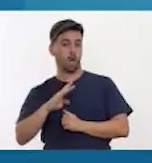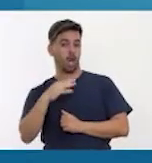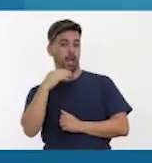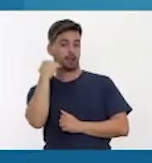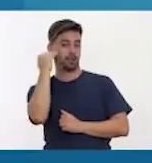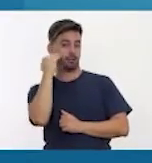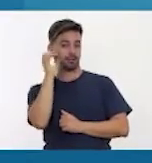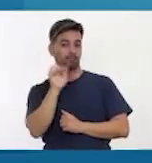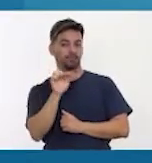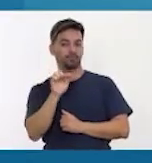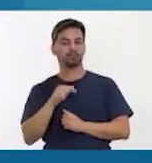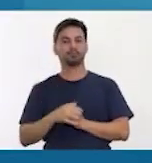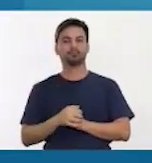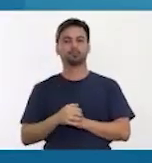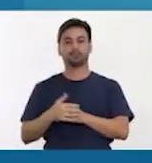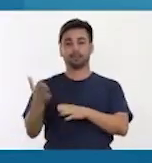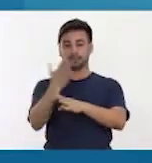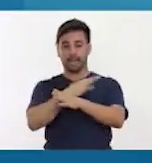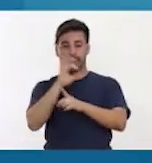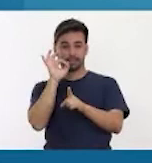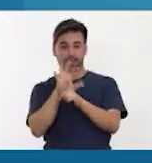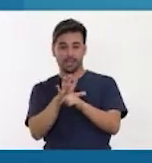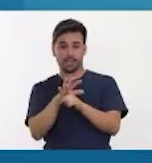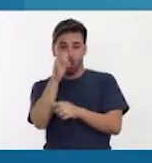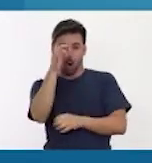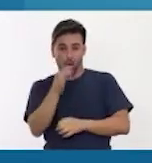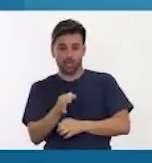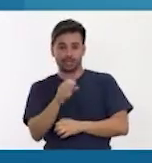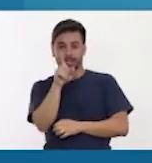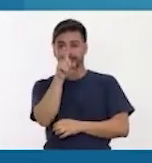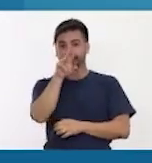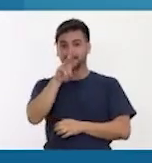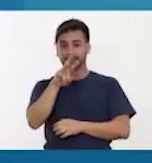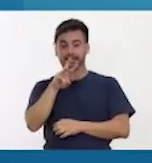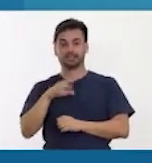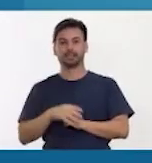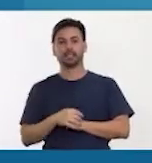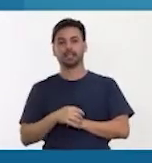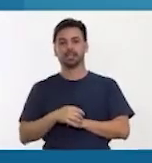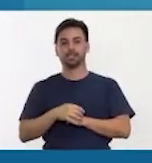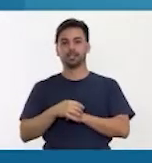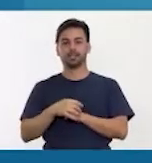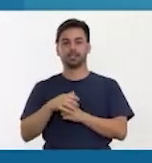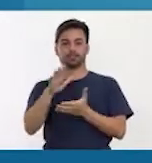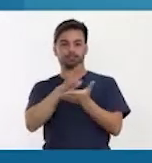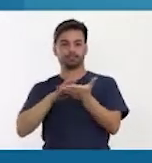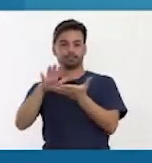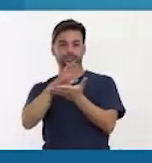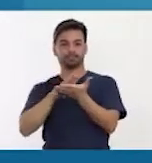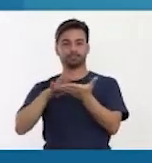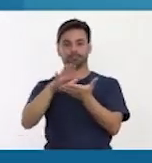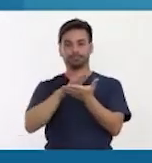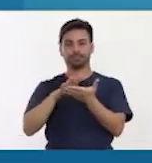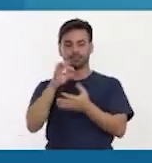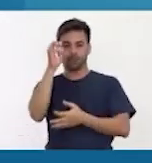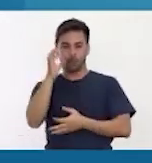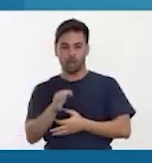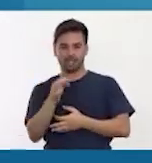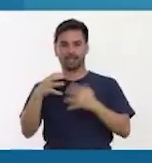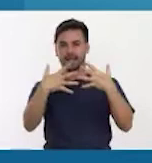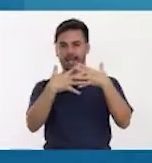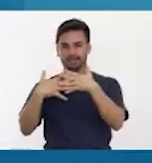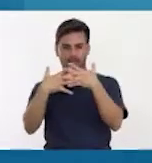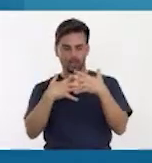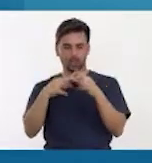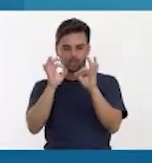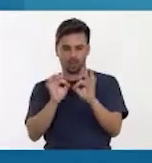los territorios que abarcaban originalmente las 13 colonias inglesas de Norteamérica que se independizan y forman